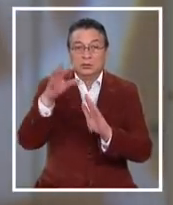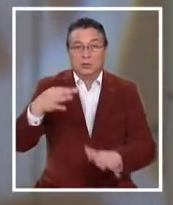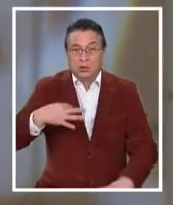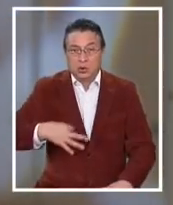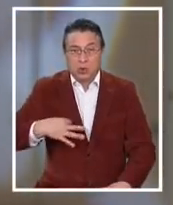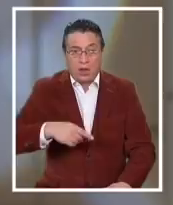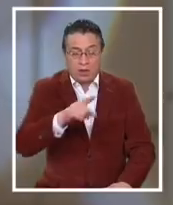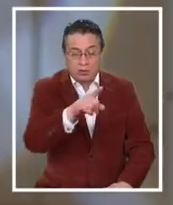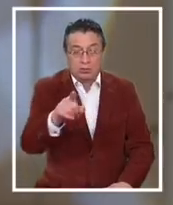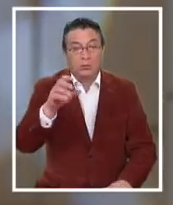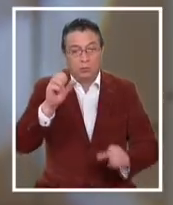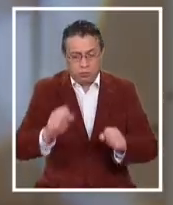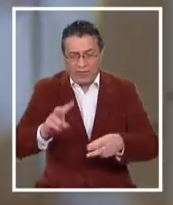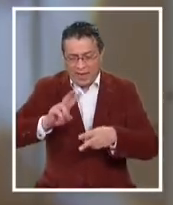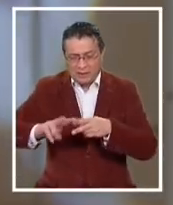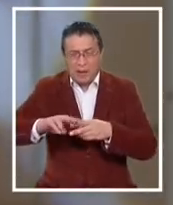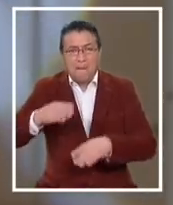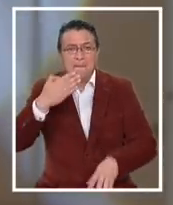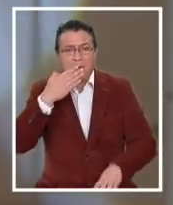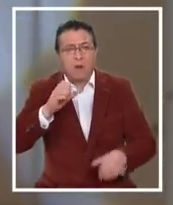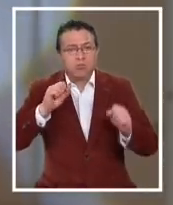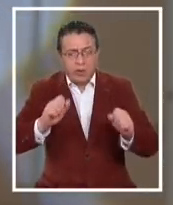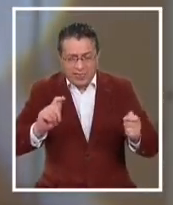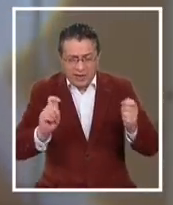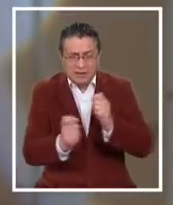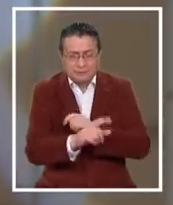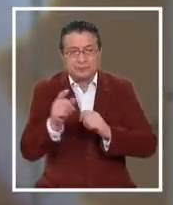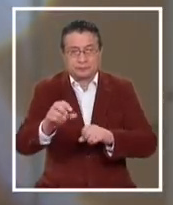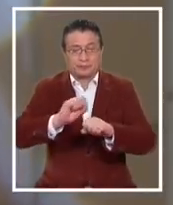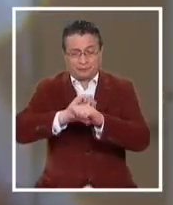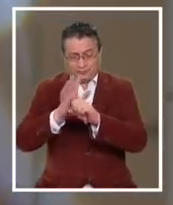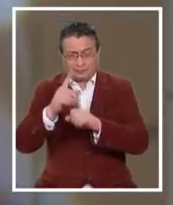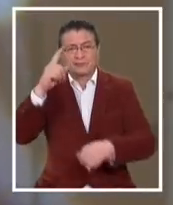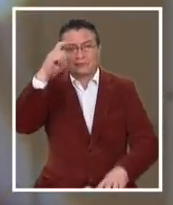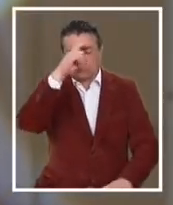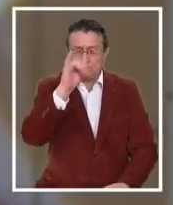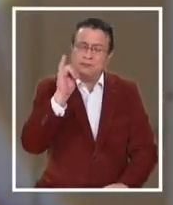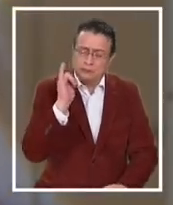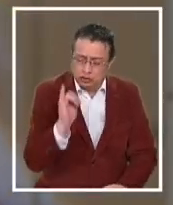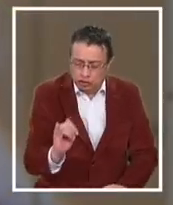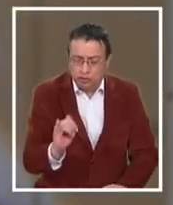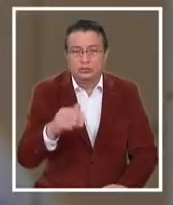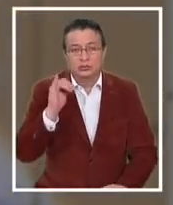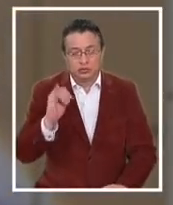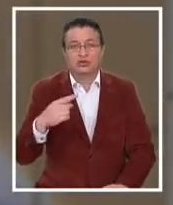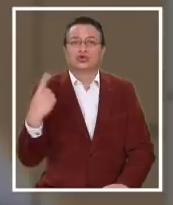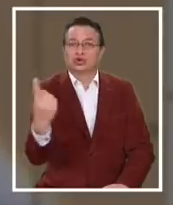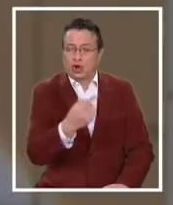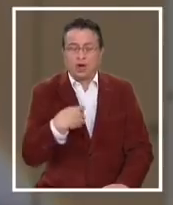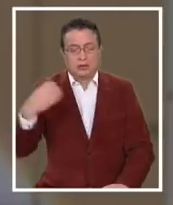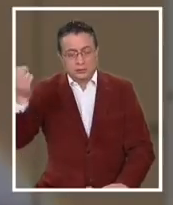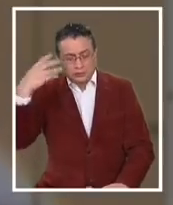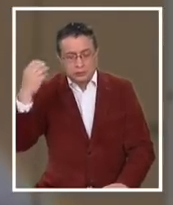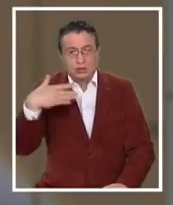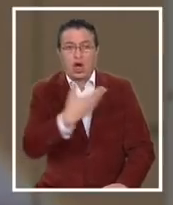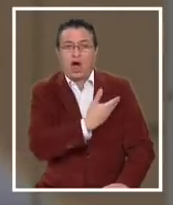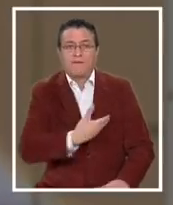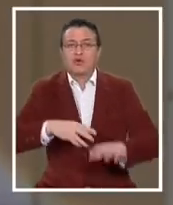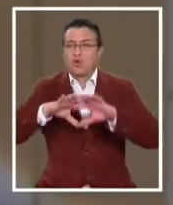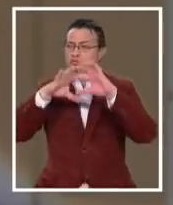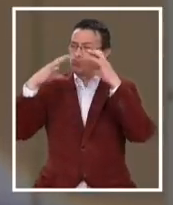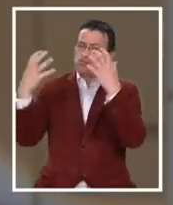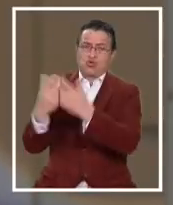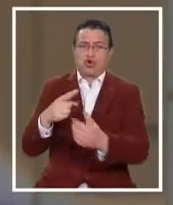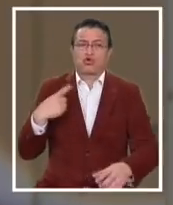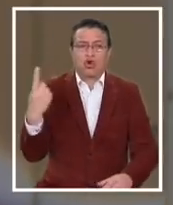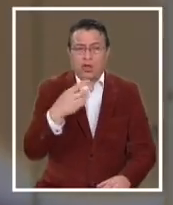es que las cosas se pueden hacer mejor de lo que se han hecho. Evidentemente la pandemia es complicada, evidentemente todos estamos aprendiendo, todos los gobiernos del mundo,